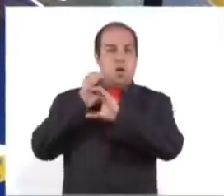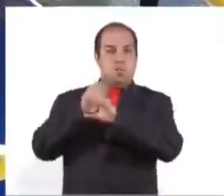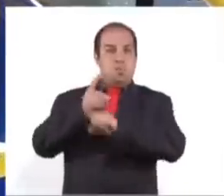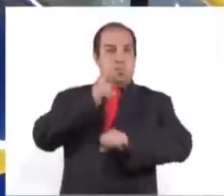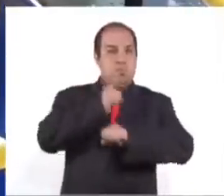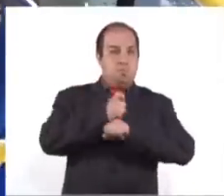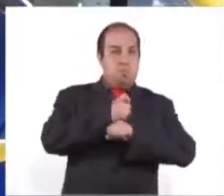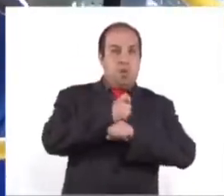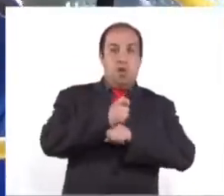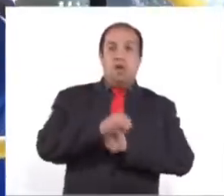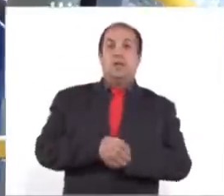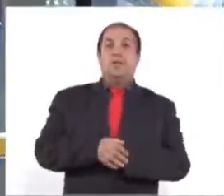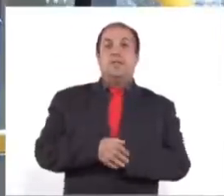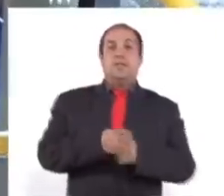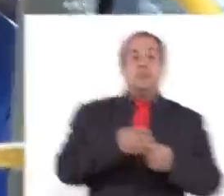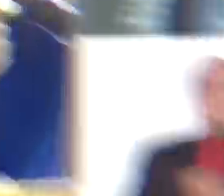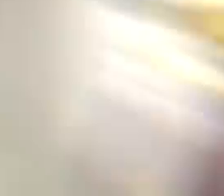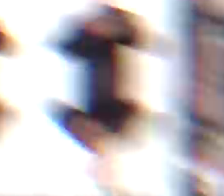gran ciudad.